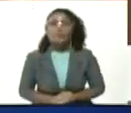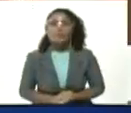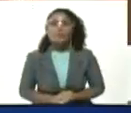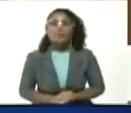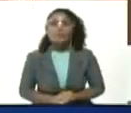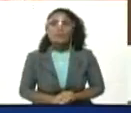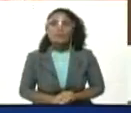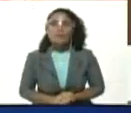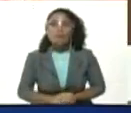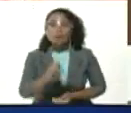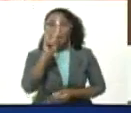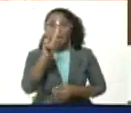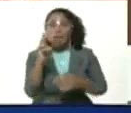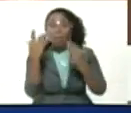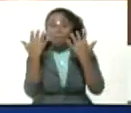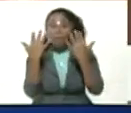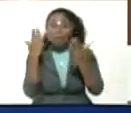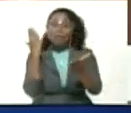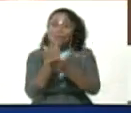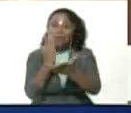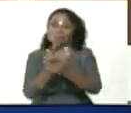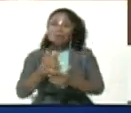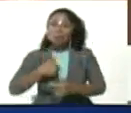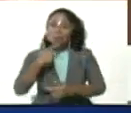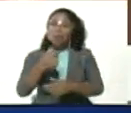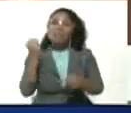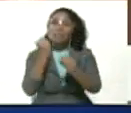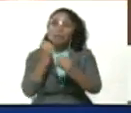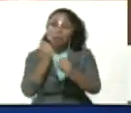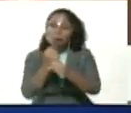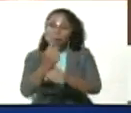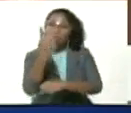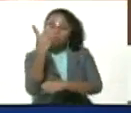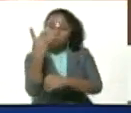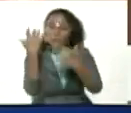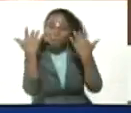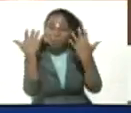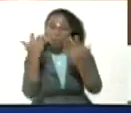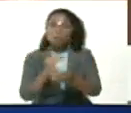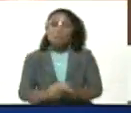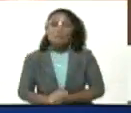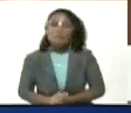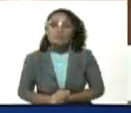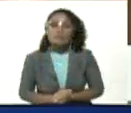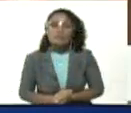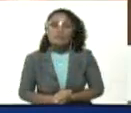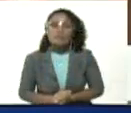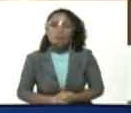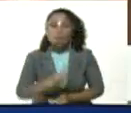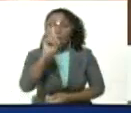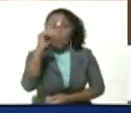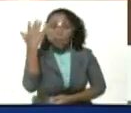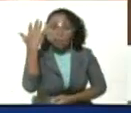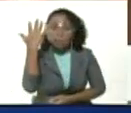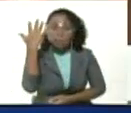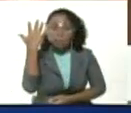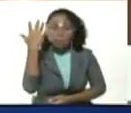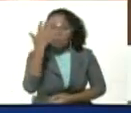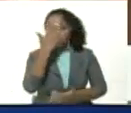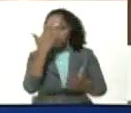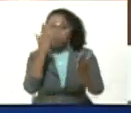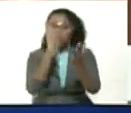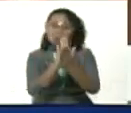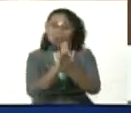Con las dos manos, siempre lo digo, trabajar con las dos manos. Con una mano